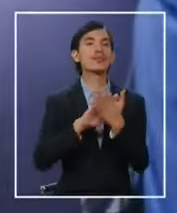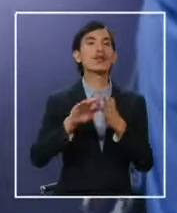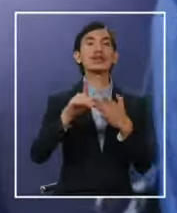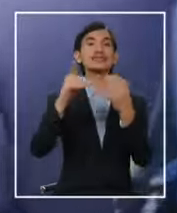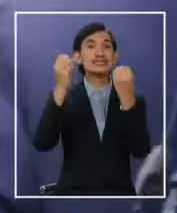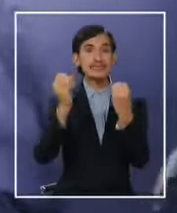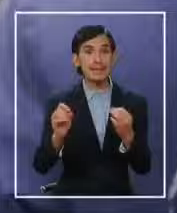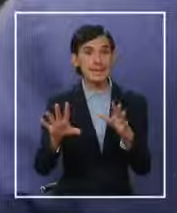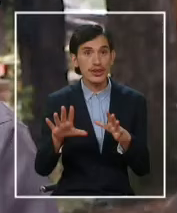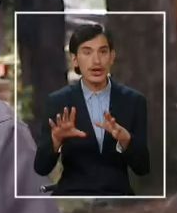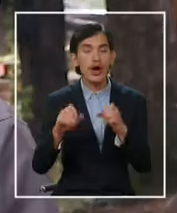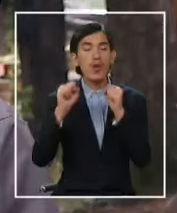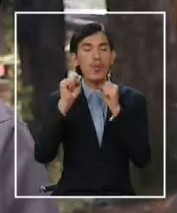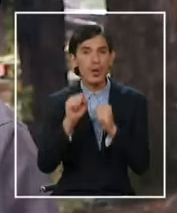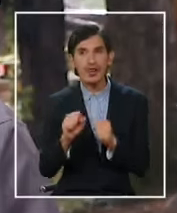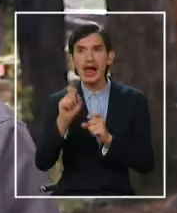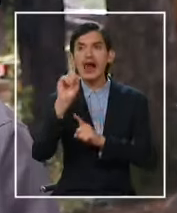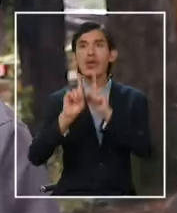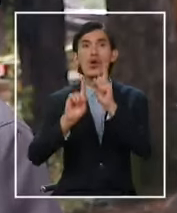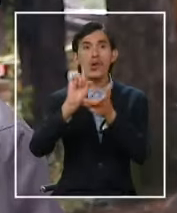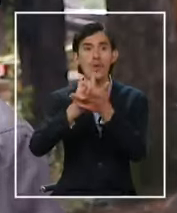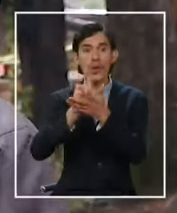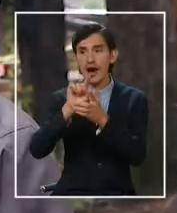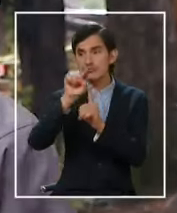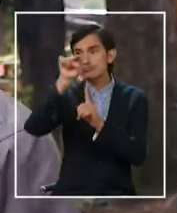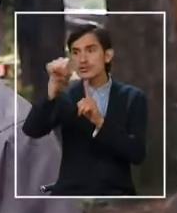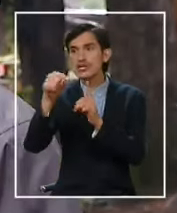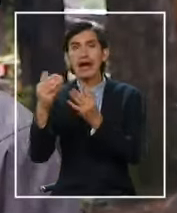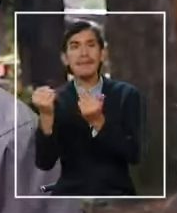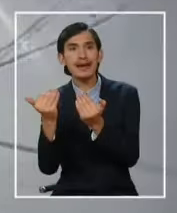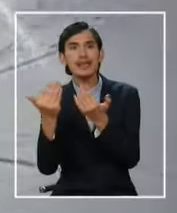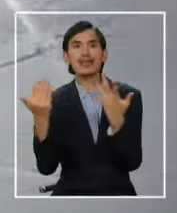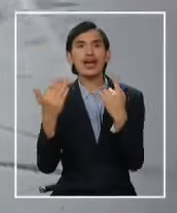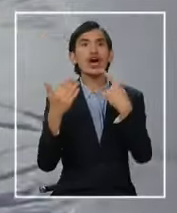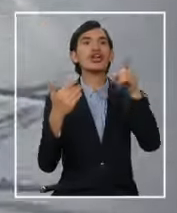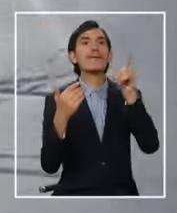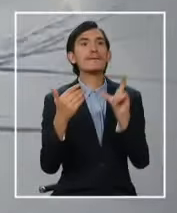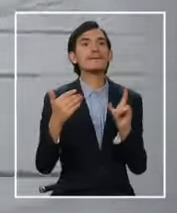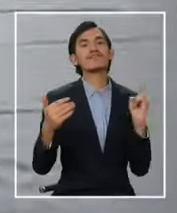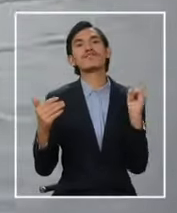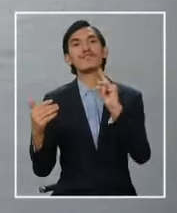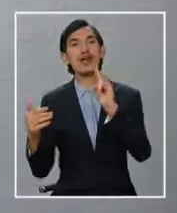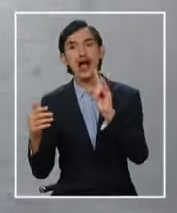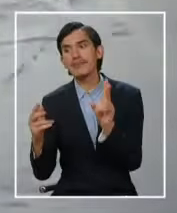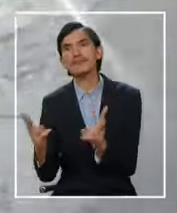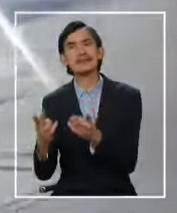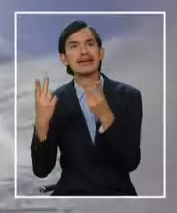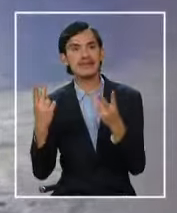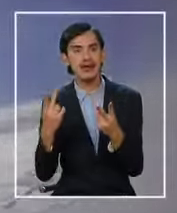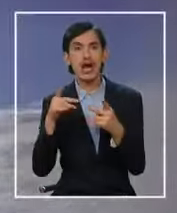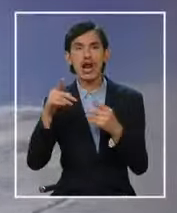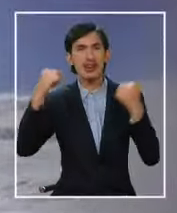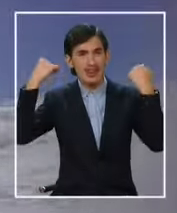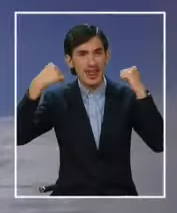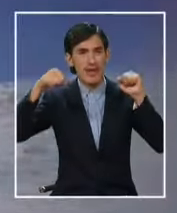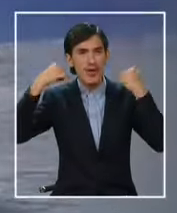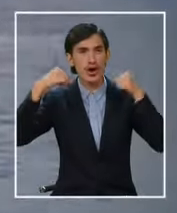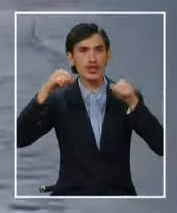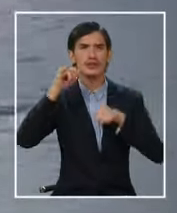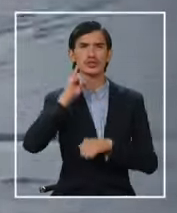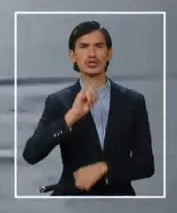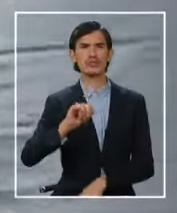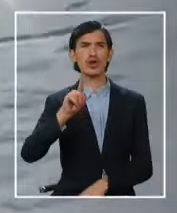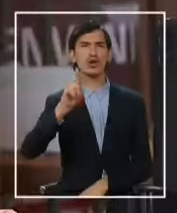perdió, podría estar en algún sector esperando que alguien lo encuentre. Bueno, siempre ha hecho deporte y él andaba con